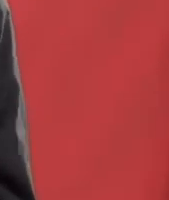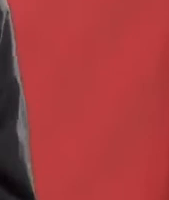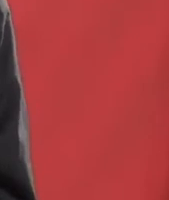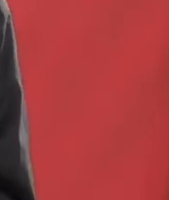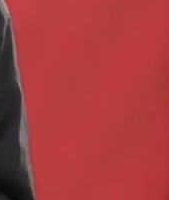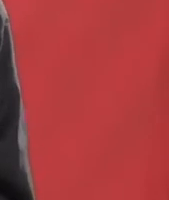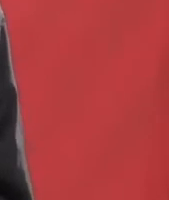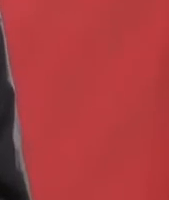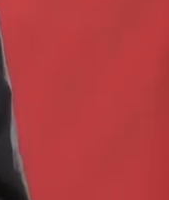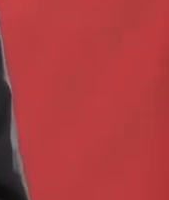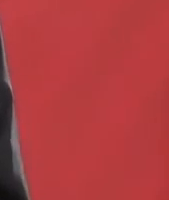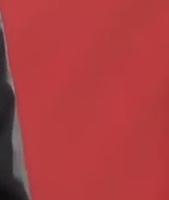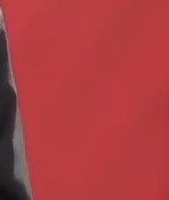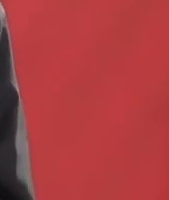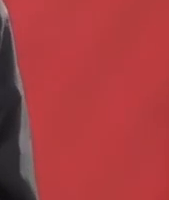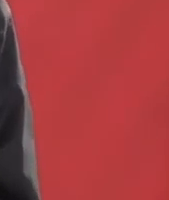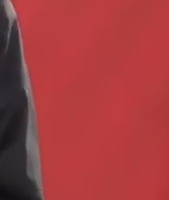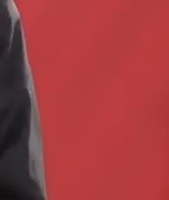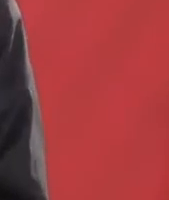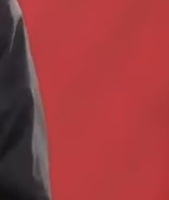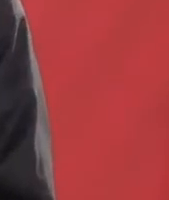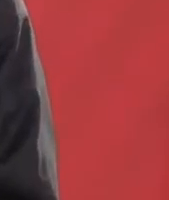En el caso del viaje,